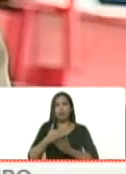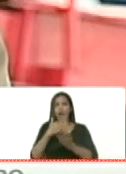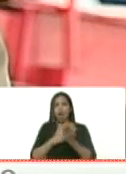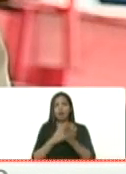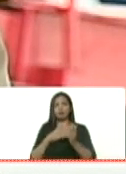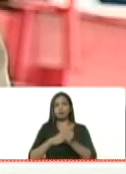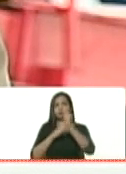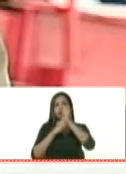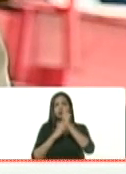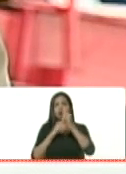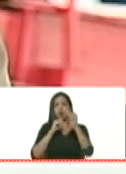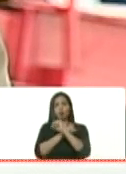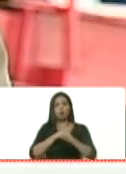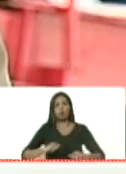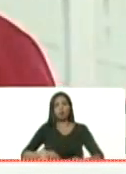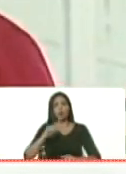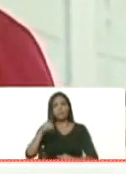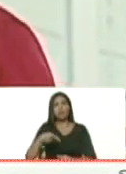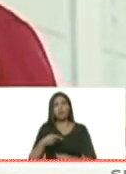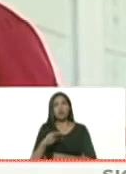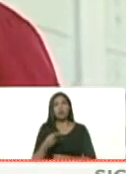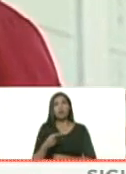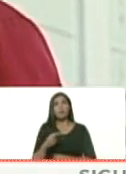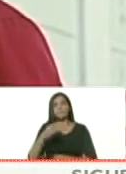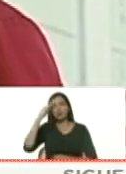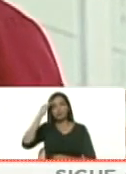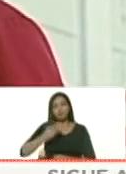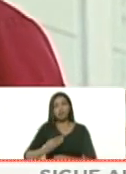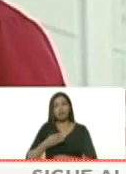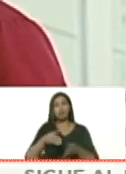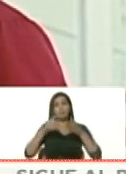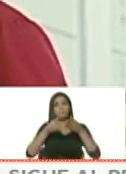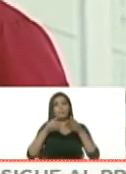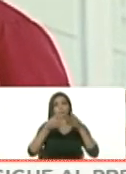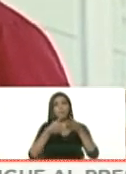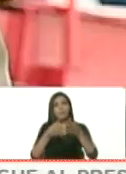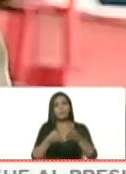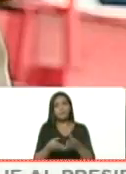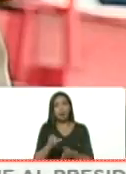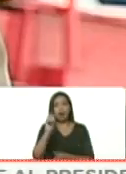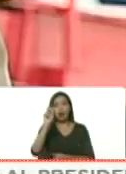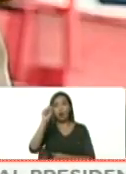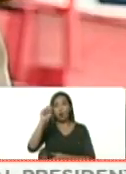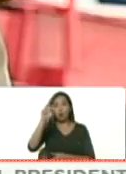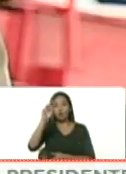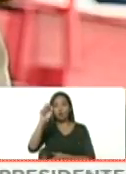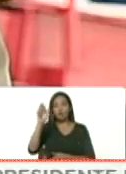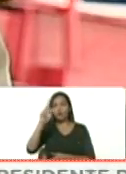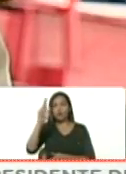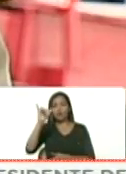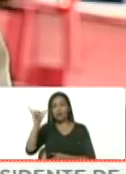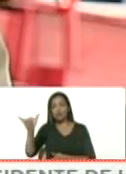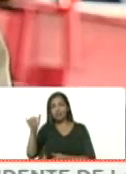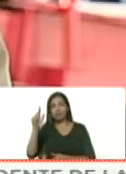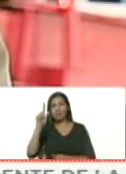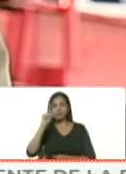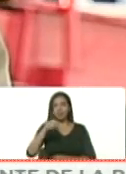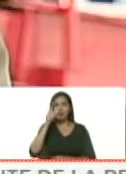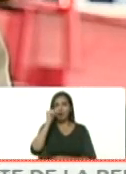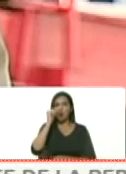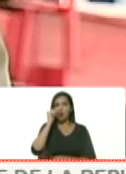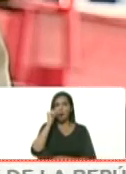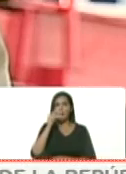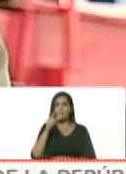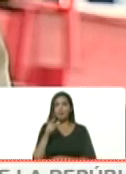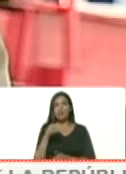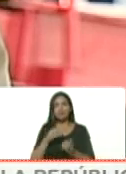de la Armada Bolivariana y presidente de Consolidada de Ferry, Conferry. El almirante Carlos Vieira,